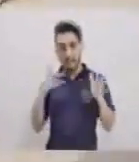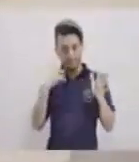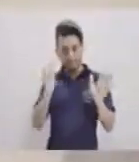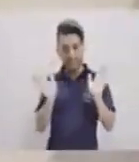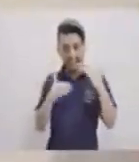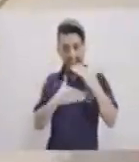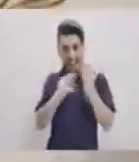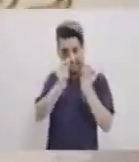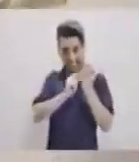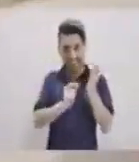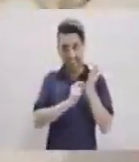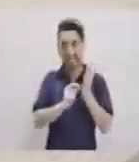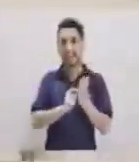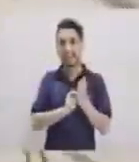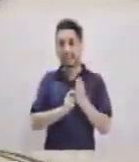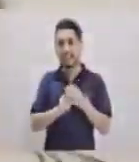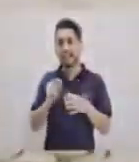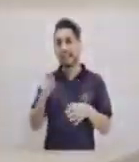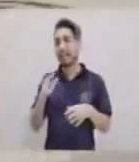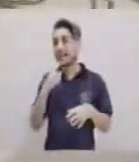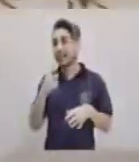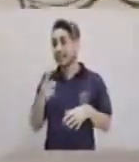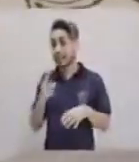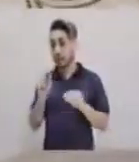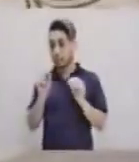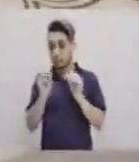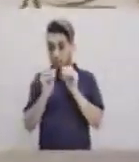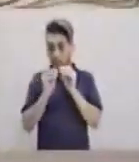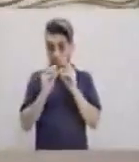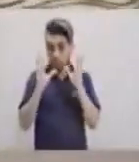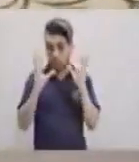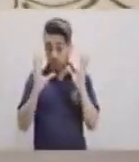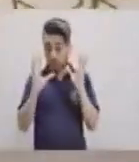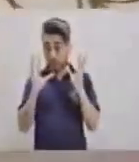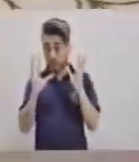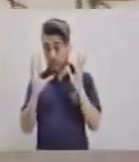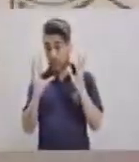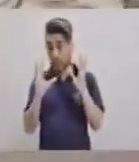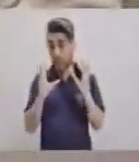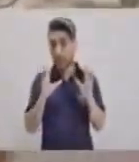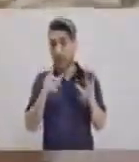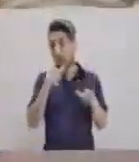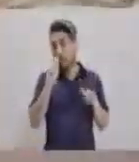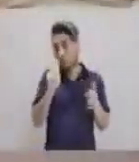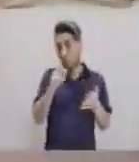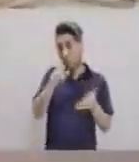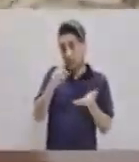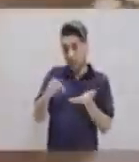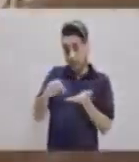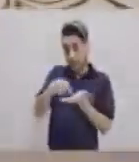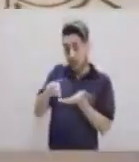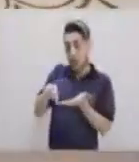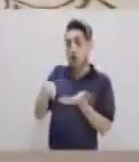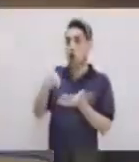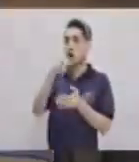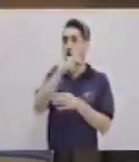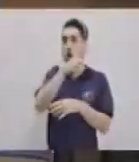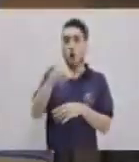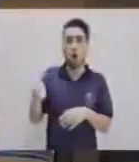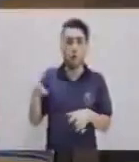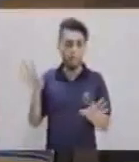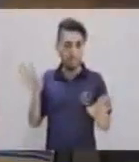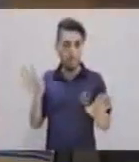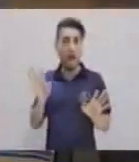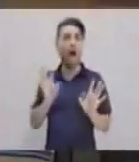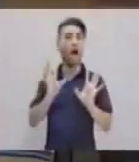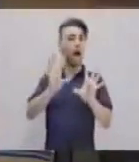desarrollamos en esta cajita, pues a propósito, subimos la imagen y de pronto se puede poner el nombre de una persona,